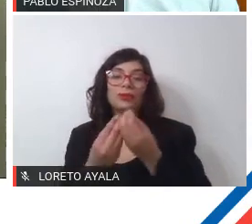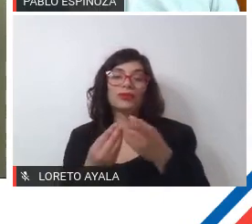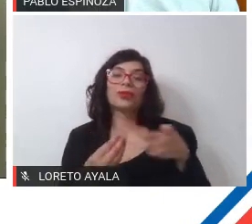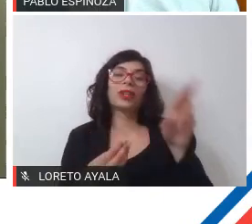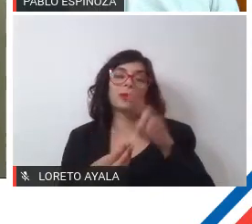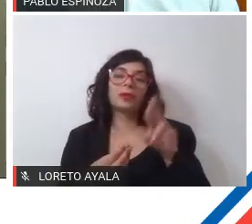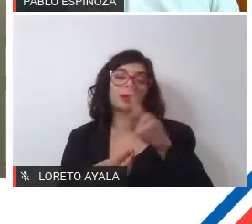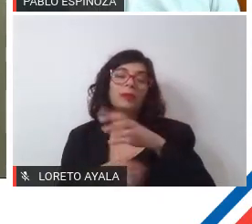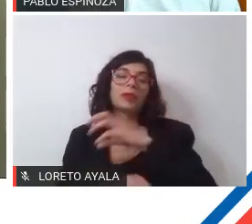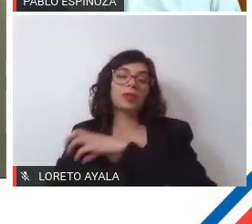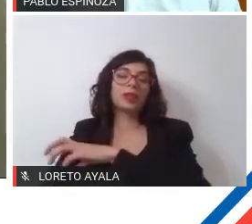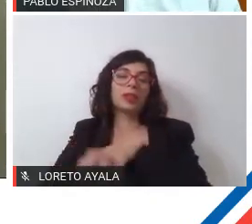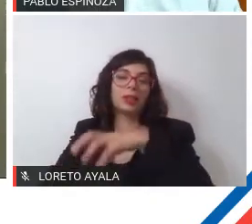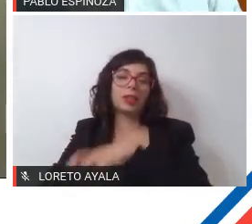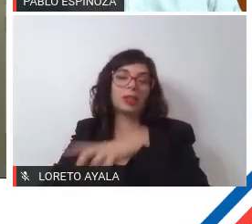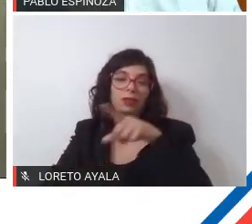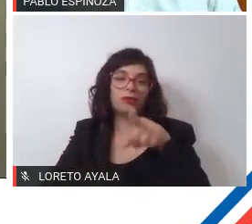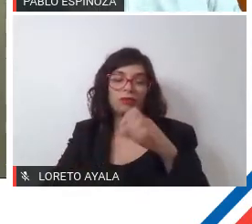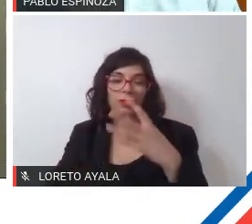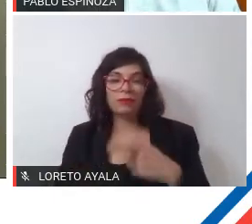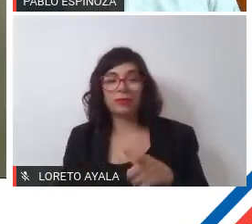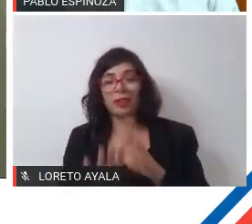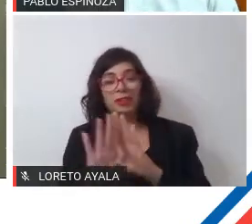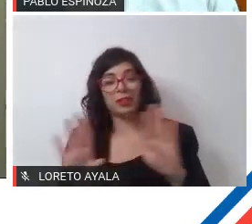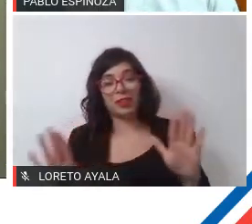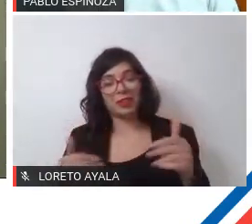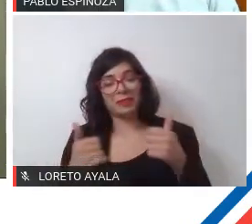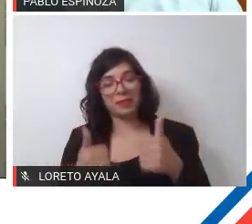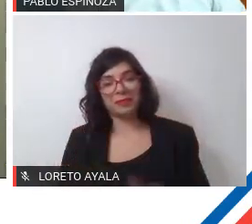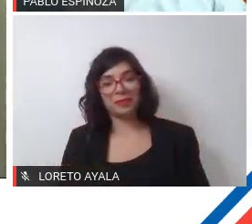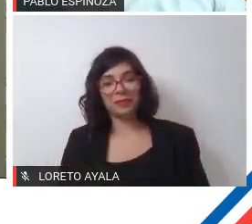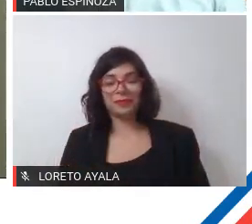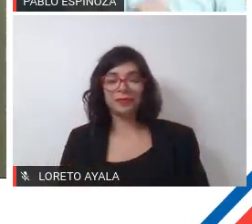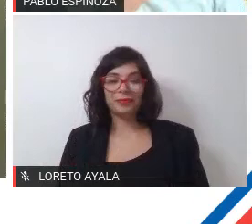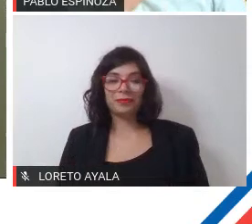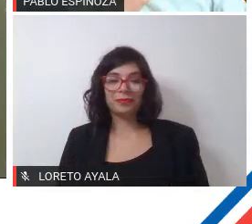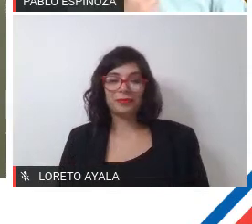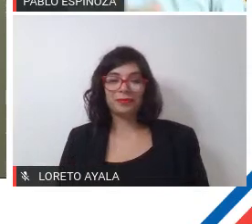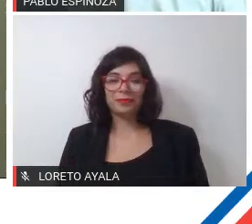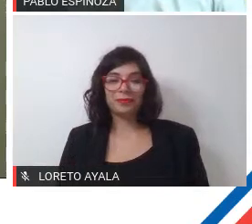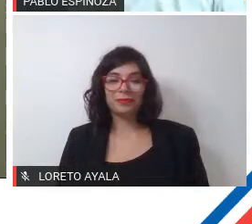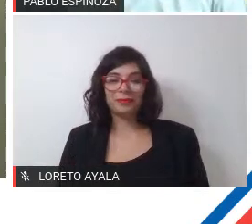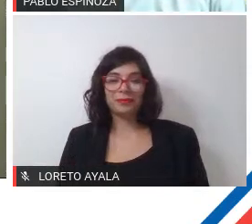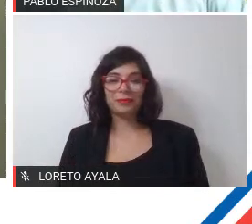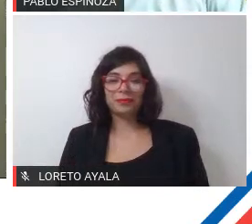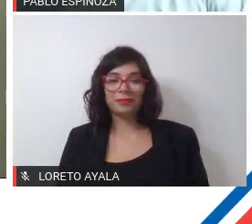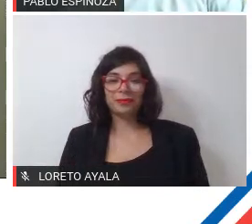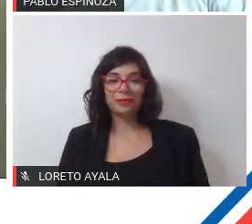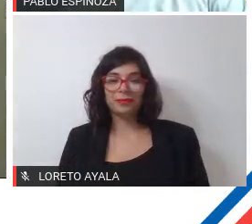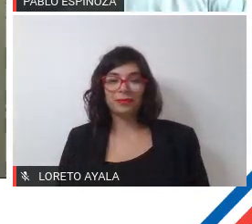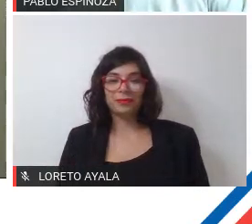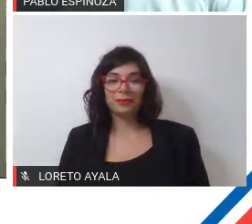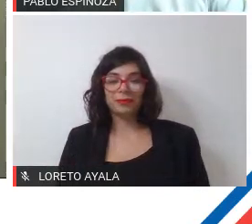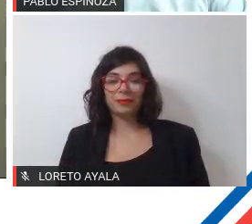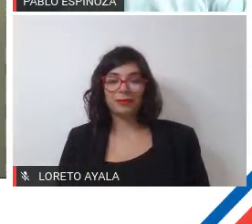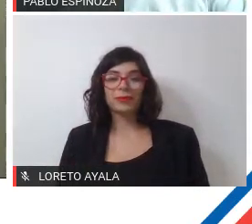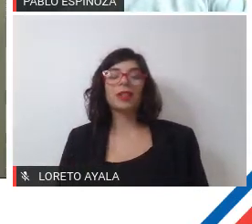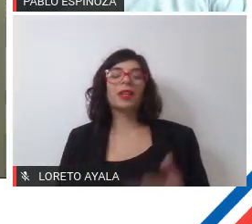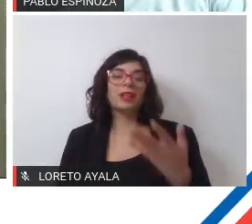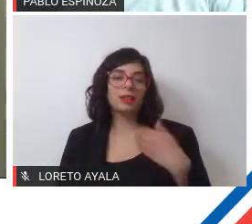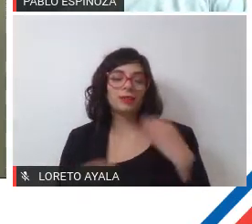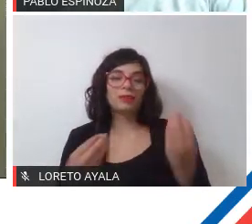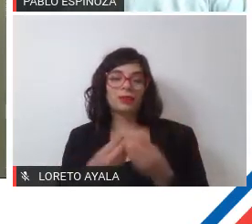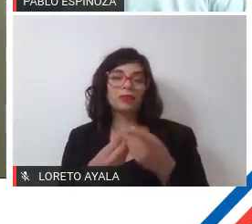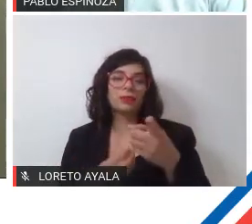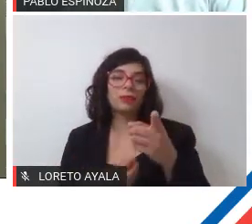en la región. Eso, maestro. Bueno, sumarle a lo que tú consultabas para responderle, en la región de